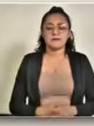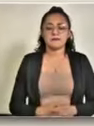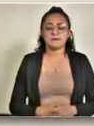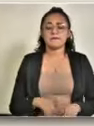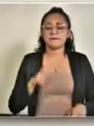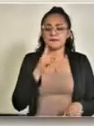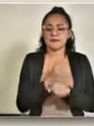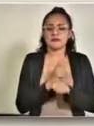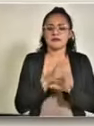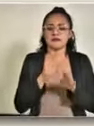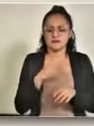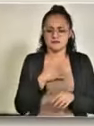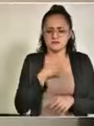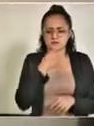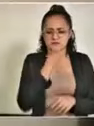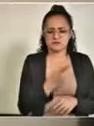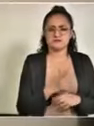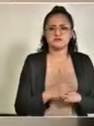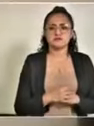Respecto a lo primero, yo lo contesto.